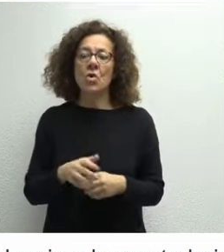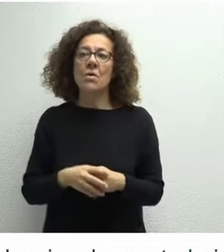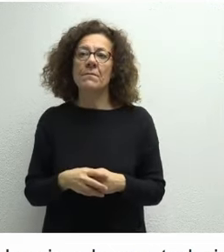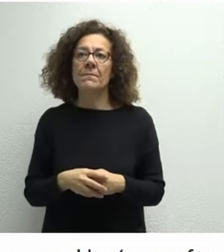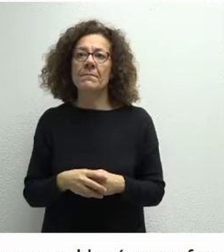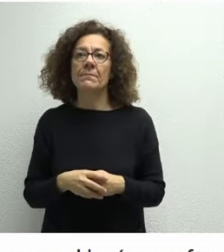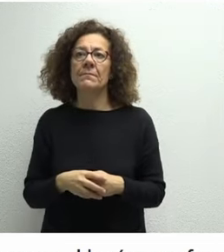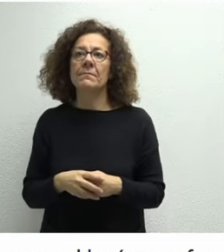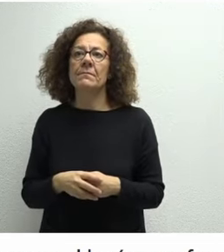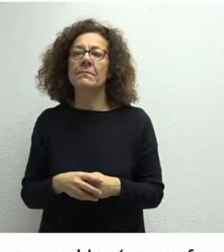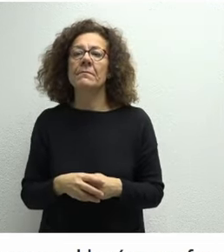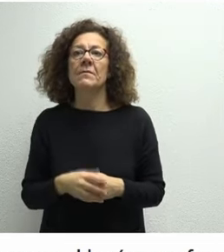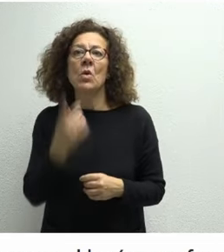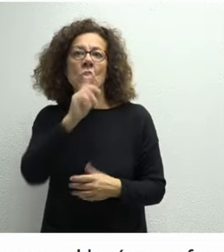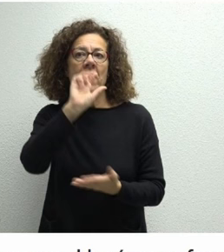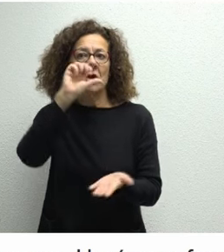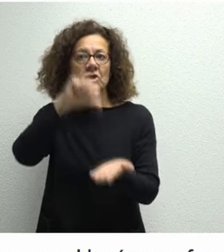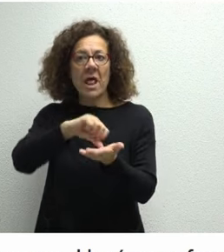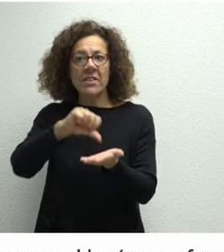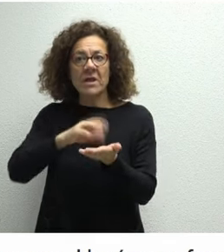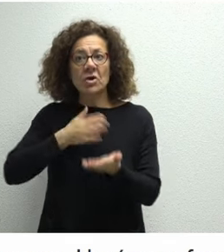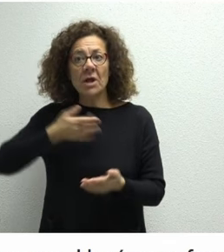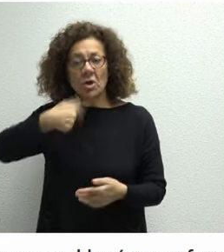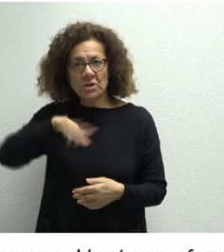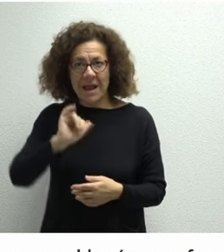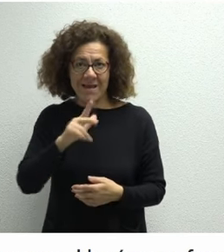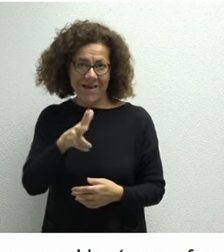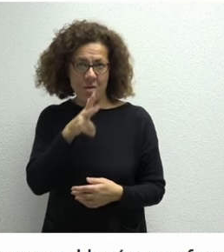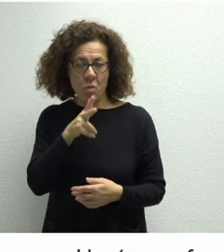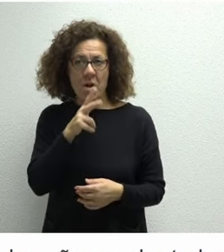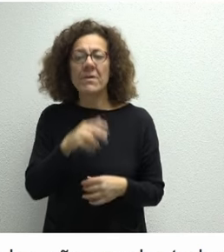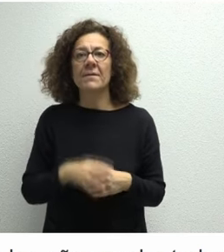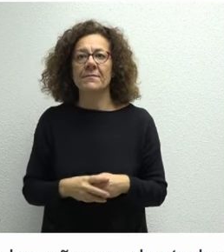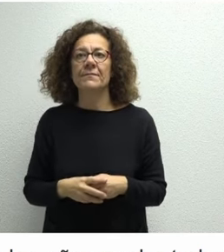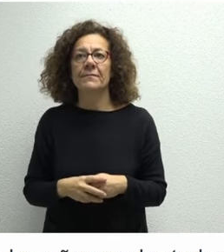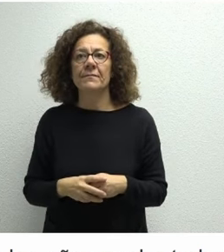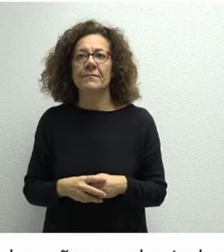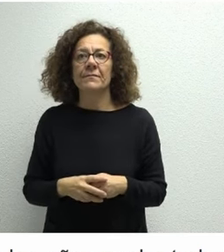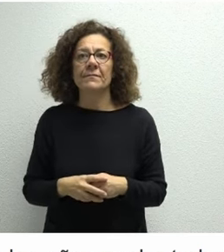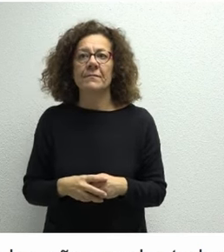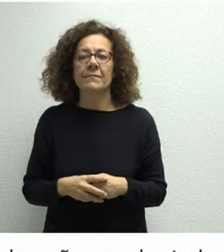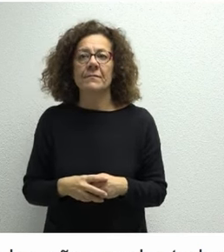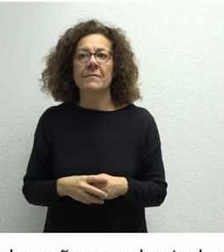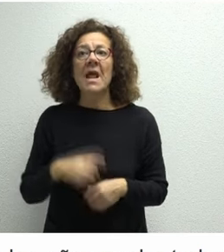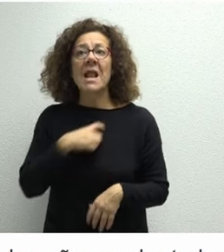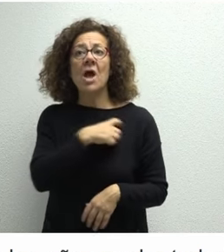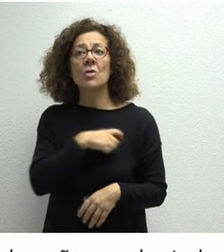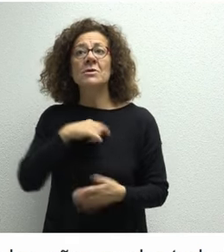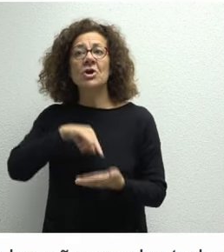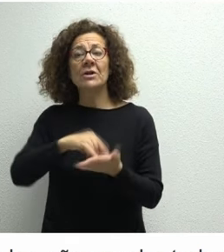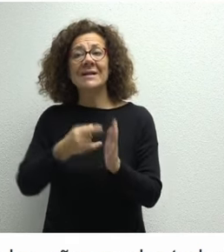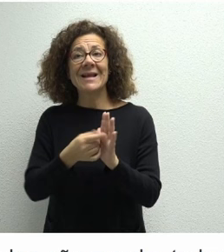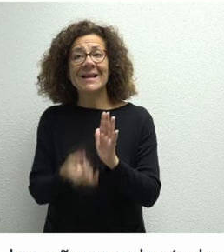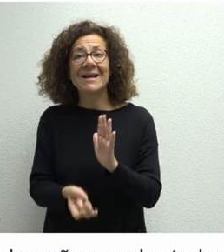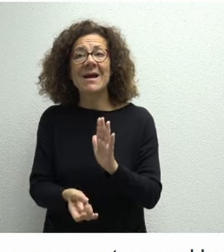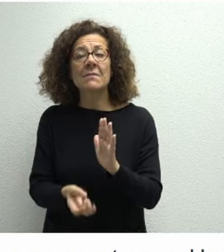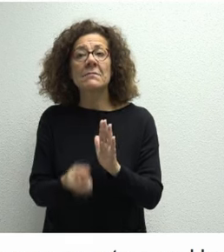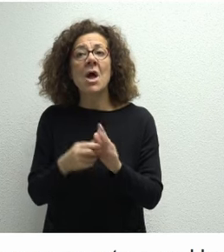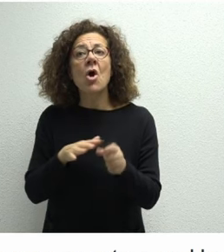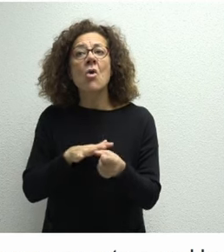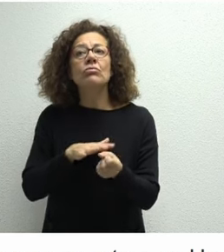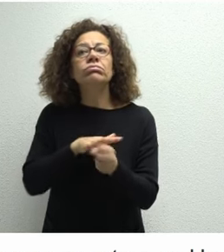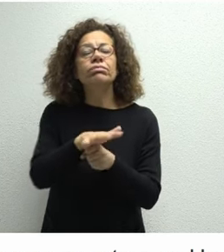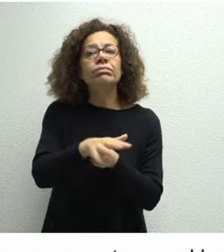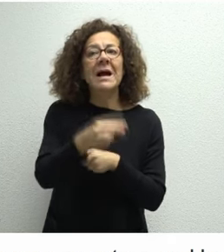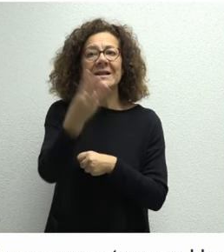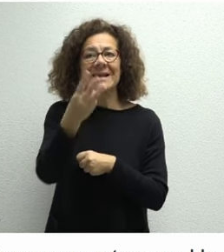de de los centros que teníamos nosotros en huelva eh la comisión técnica asisten de huelva da cobertura a